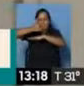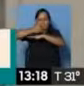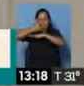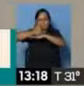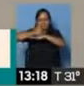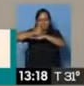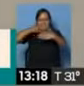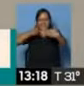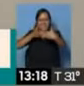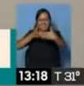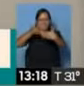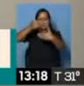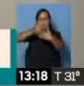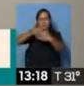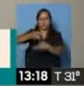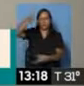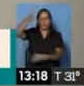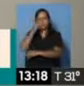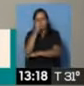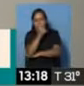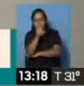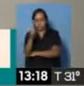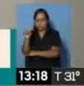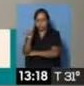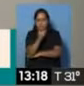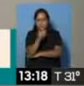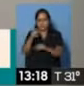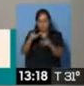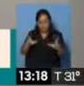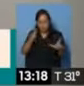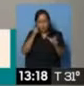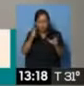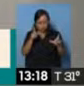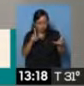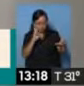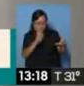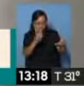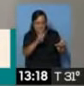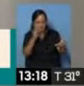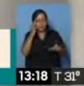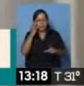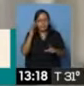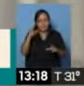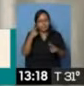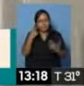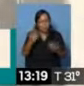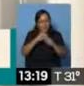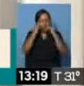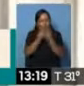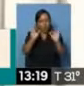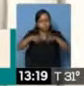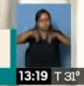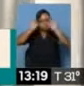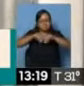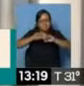altura altura que también tienen monitoreo propio en cada una de las torres eso nos permite tener un panorama completo de lo que es todo el